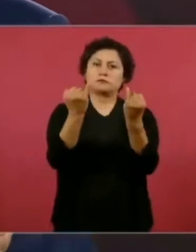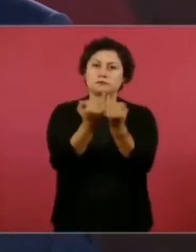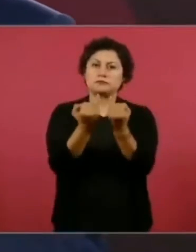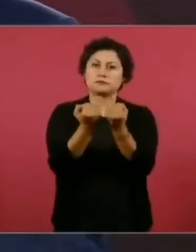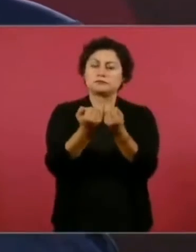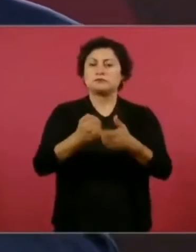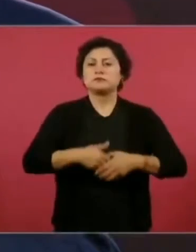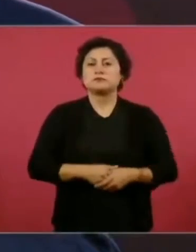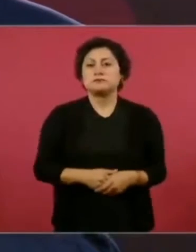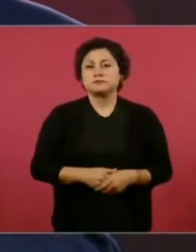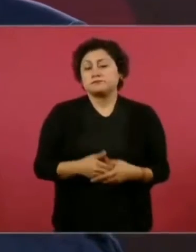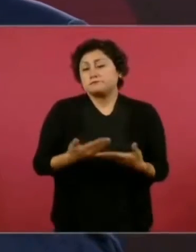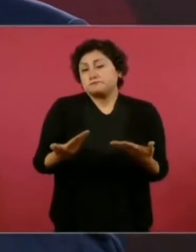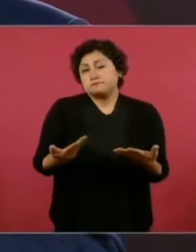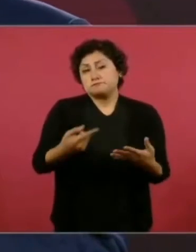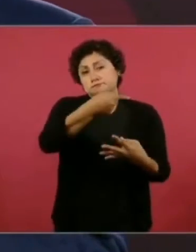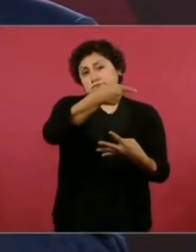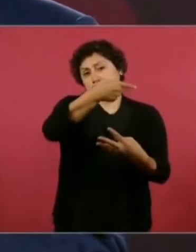ha permitido